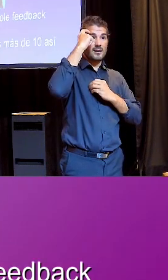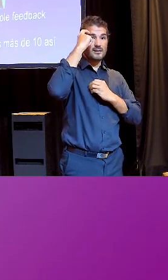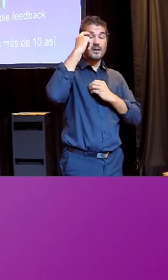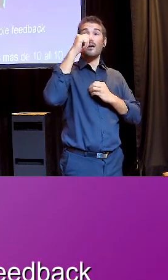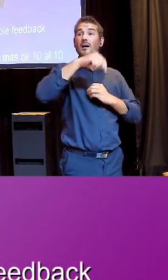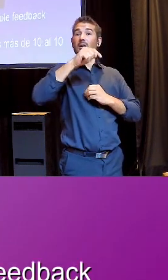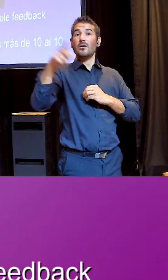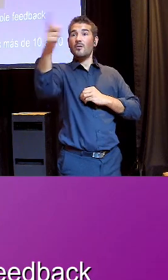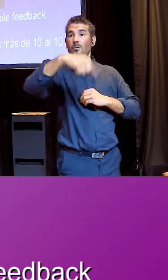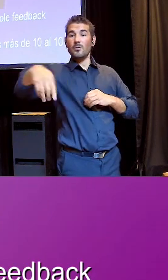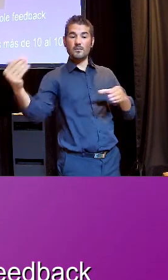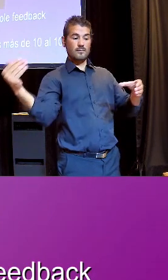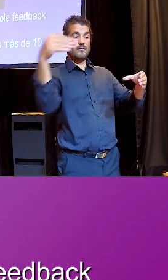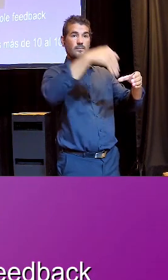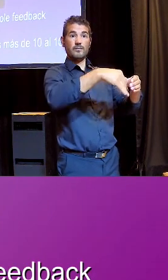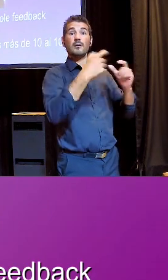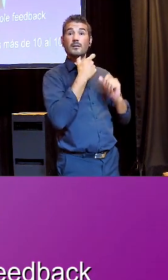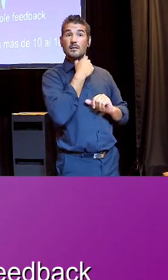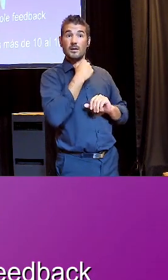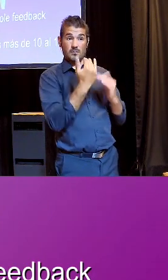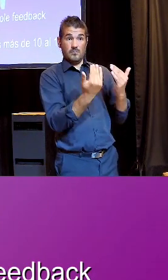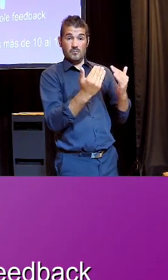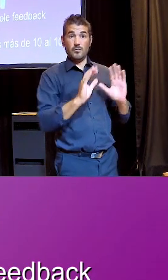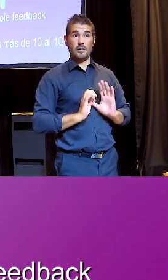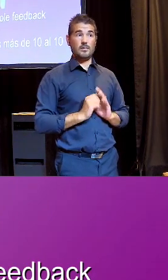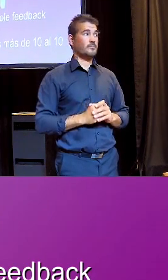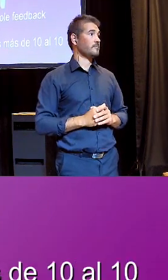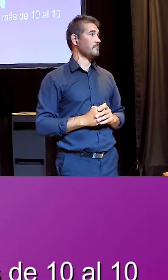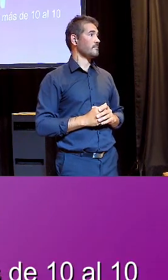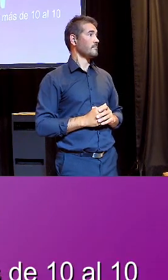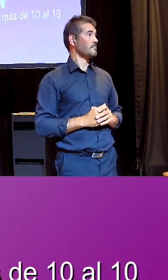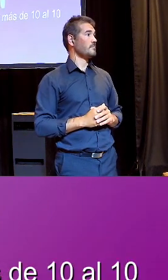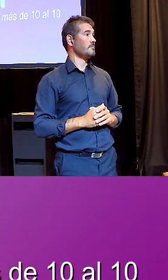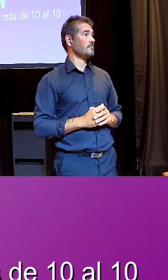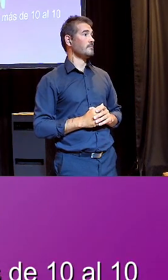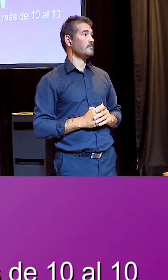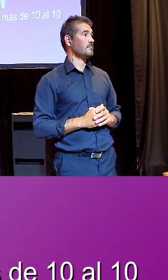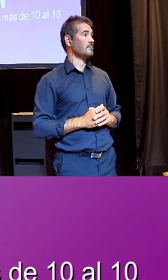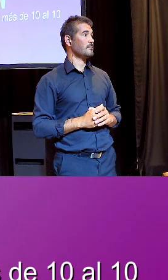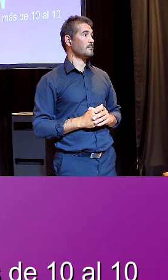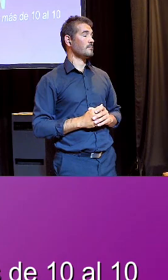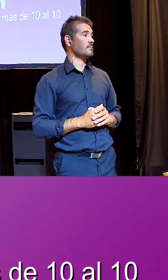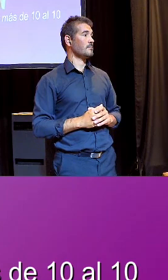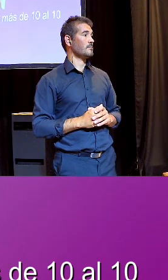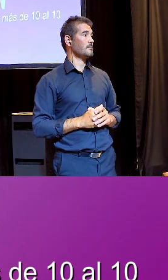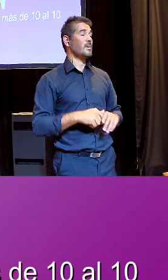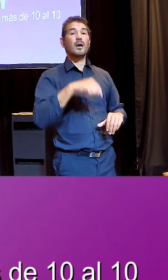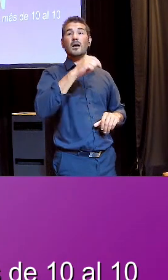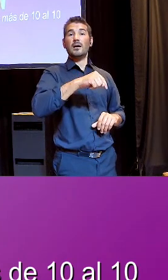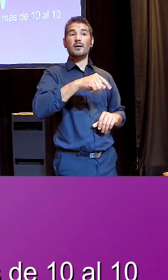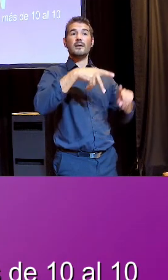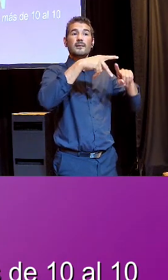uno y este es el segundo. Este es el segundo que se viene, estamos tratando de conseguir salón y quiero hacer 2 más, o sea, uno más, 3 al año, o